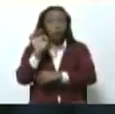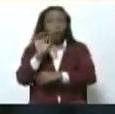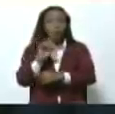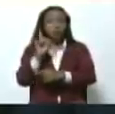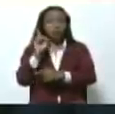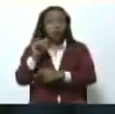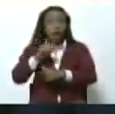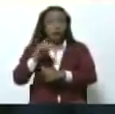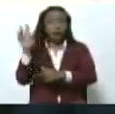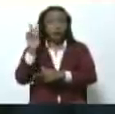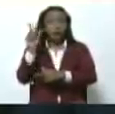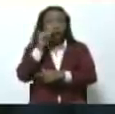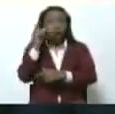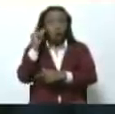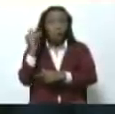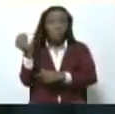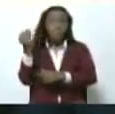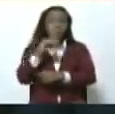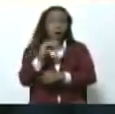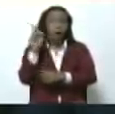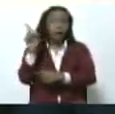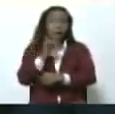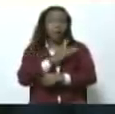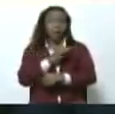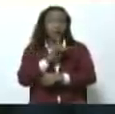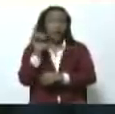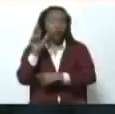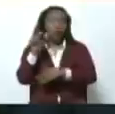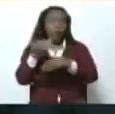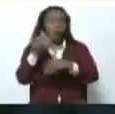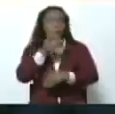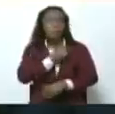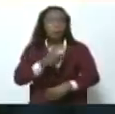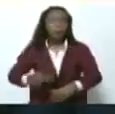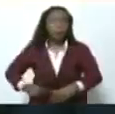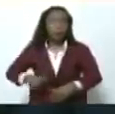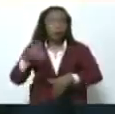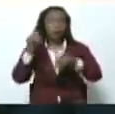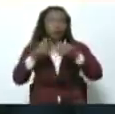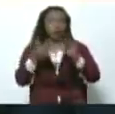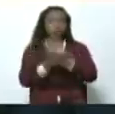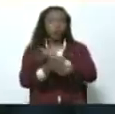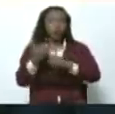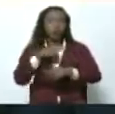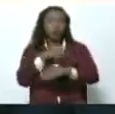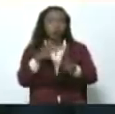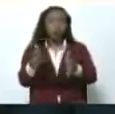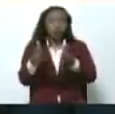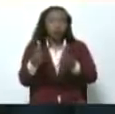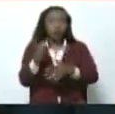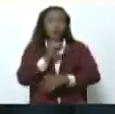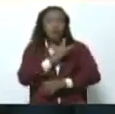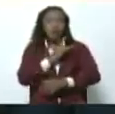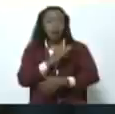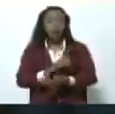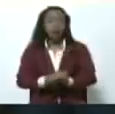de venezolanos y venezolanos, más que en Chile, que hubo elecciones presidenciales. Le ganamos a Chile.